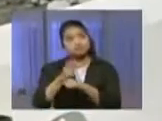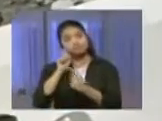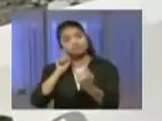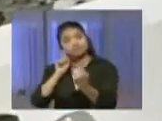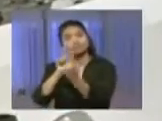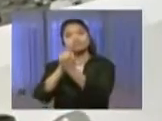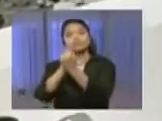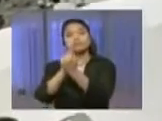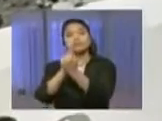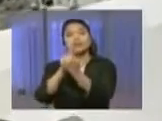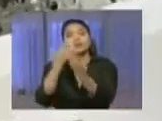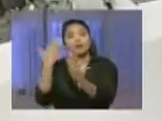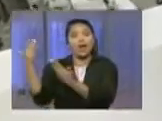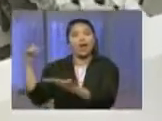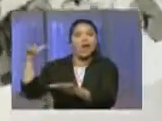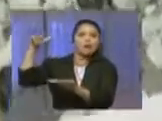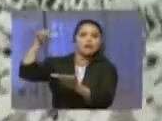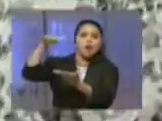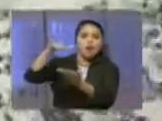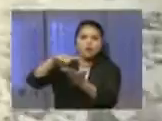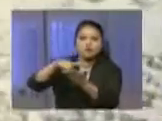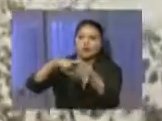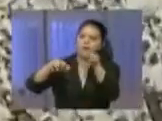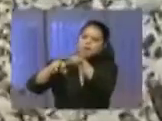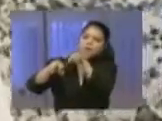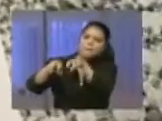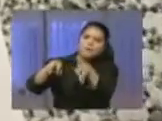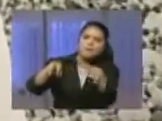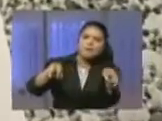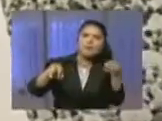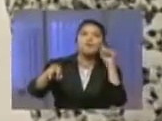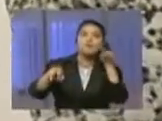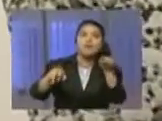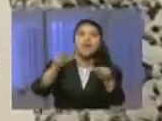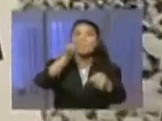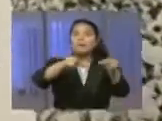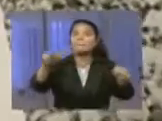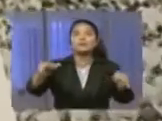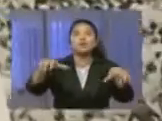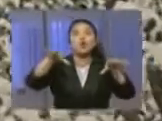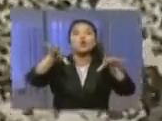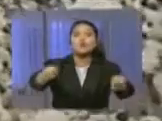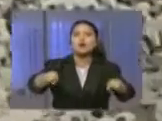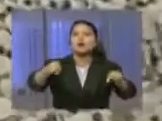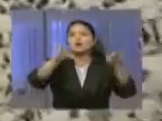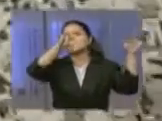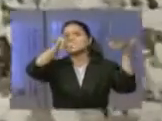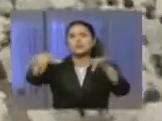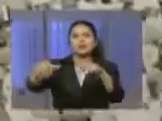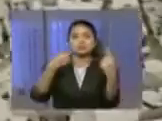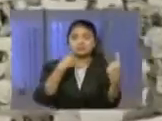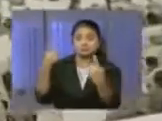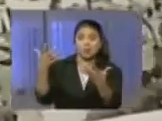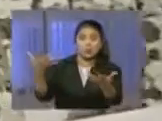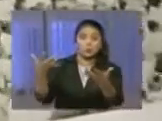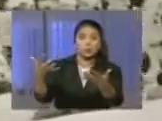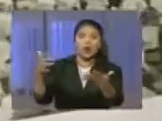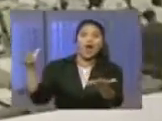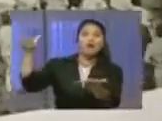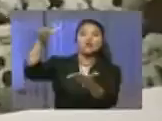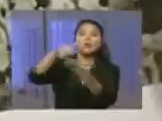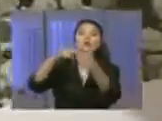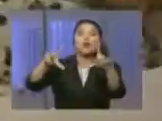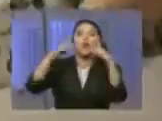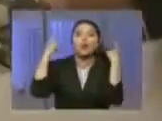en la puerta del avión al comandante Fidel miren como la gente tomó la pista entonces del aeropuerto de maiquetía